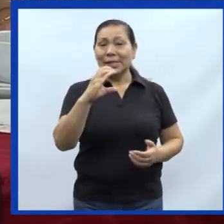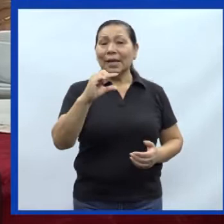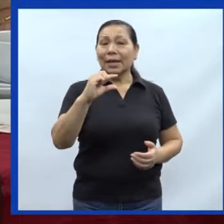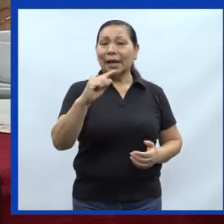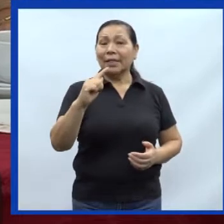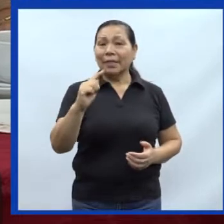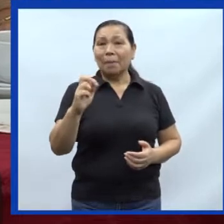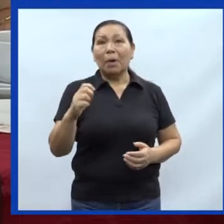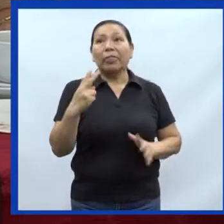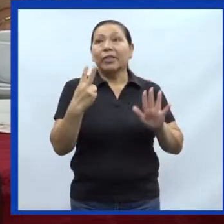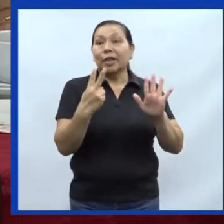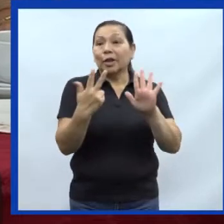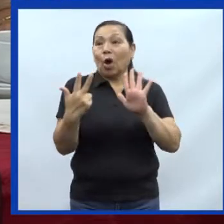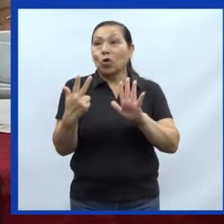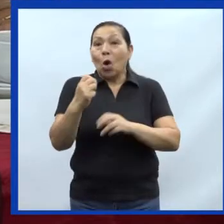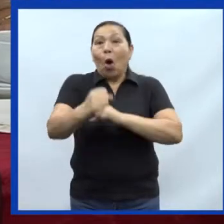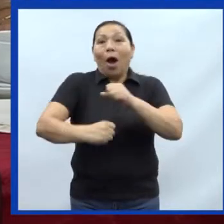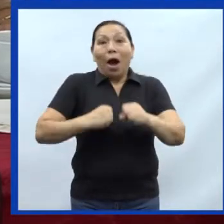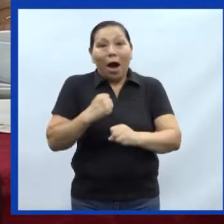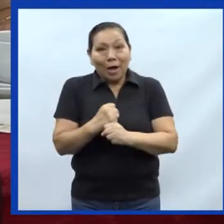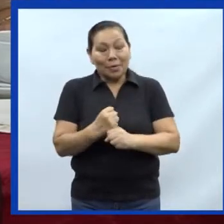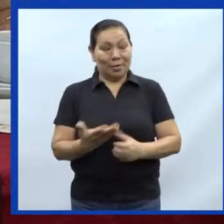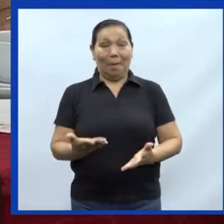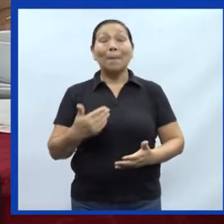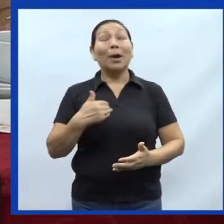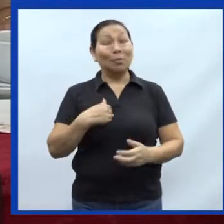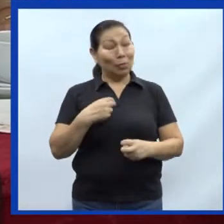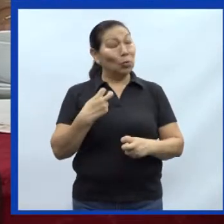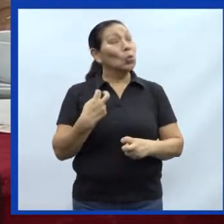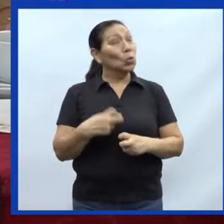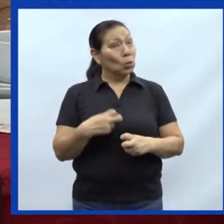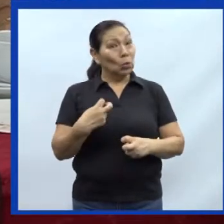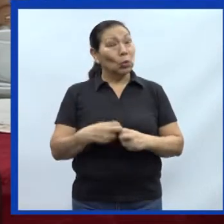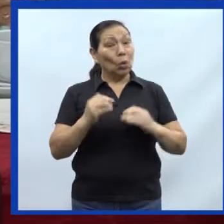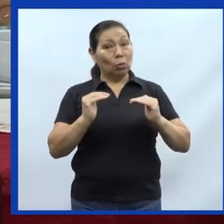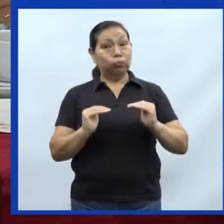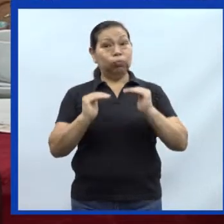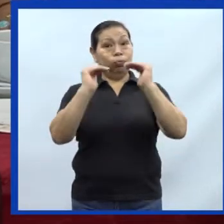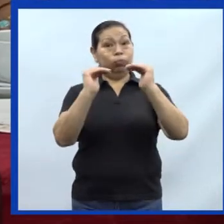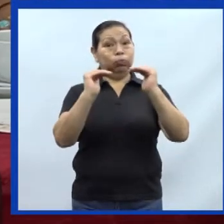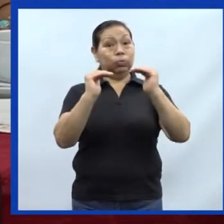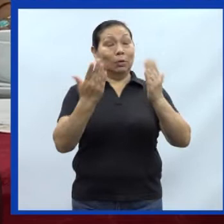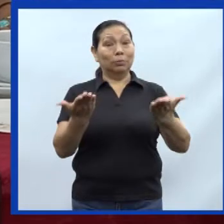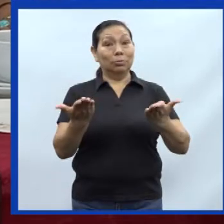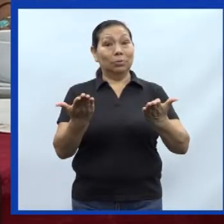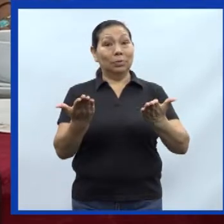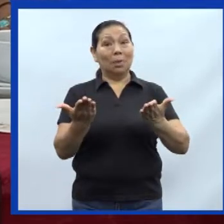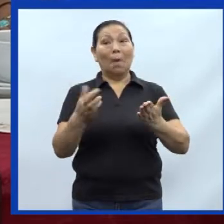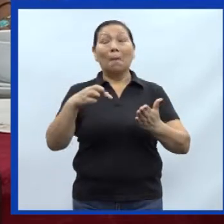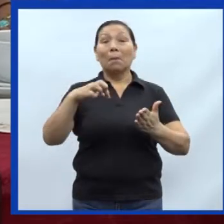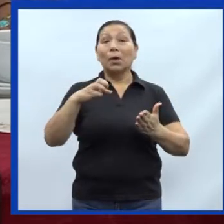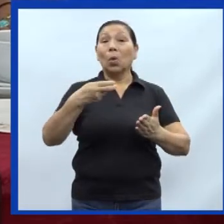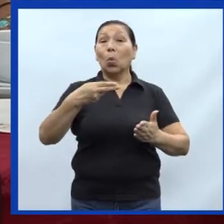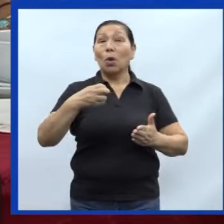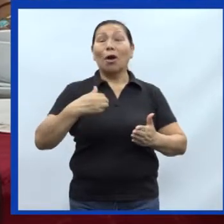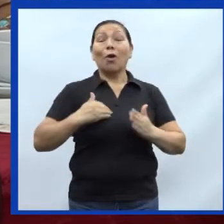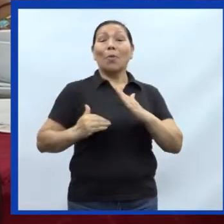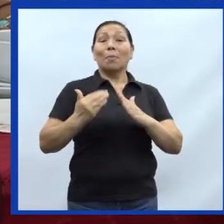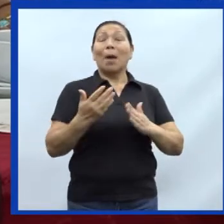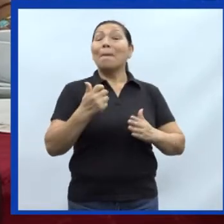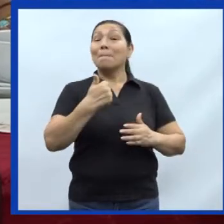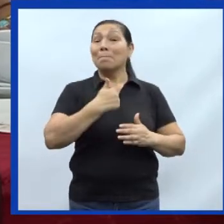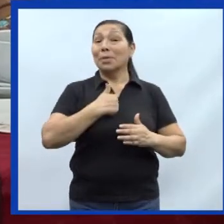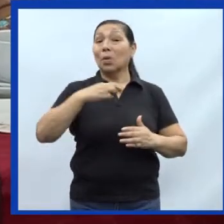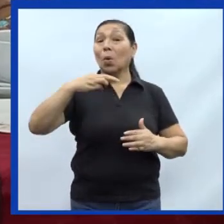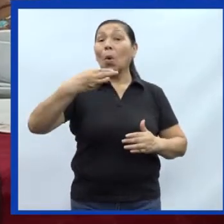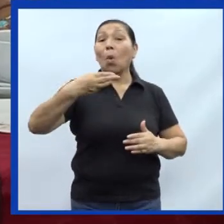de 78 años de historia. Para mí fue muy difícil ponerme a la altura de un Isidoro Gamarra, de un Pedro Wilca, del mismo